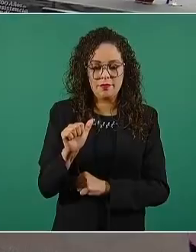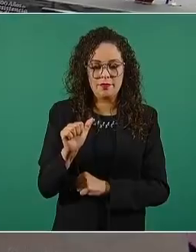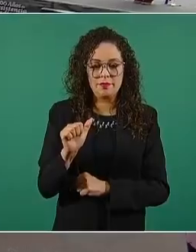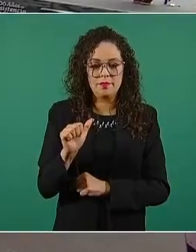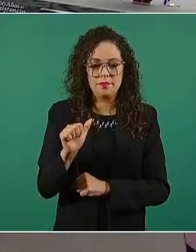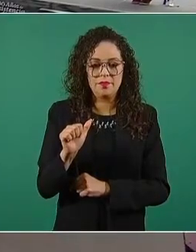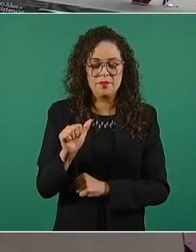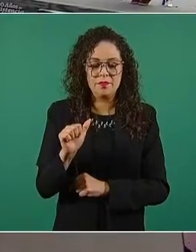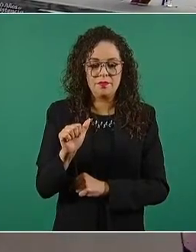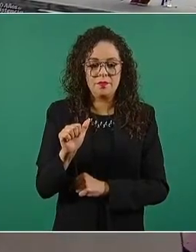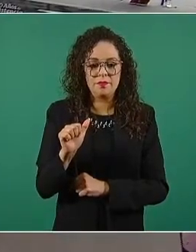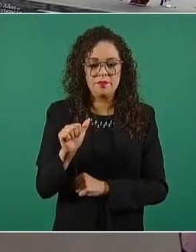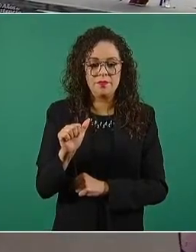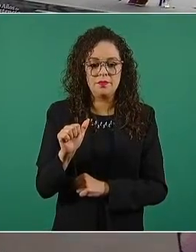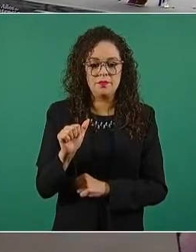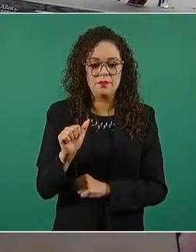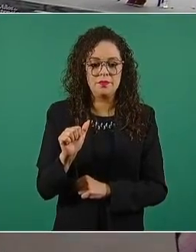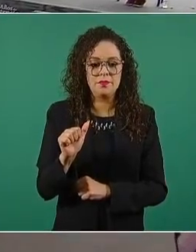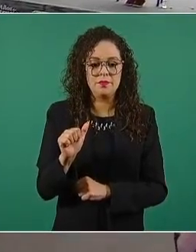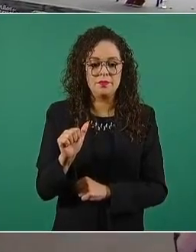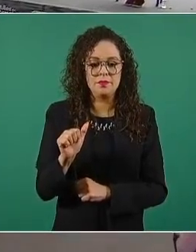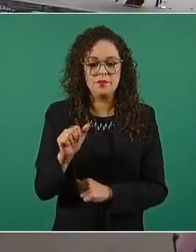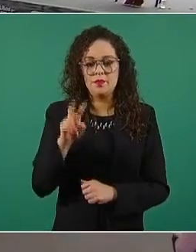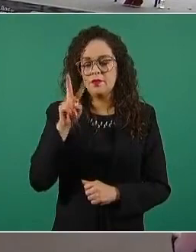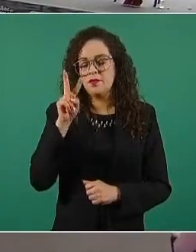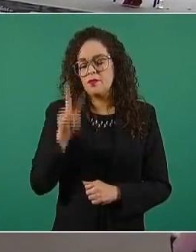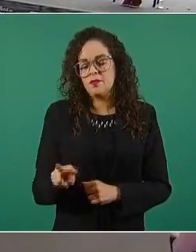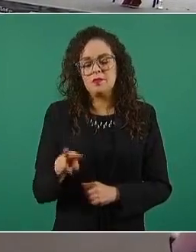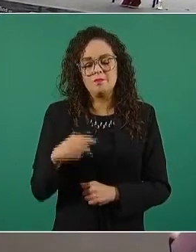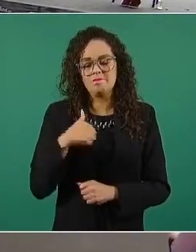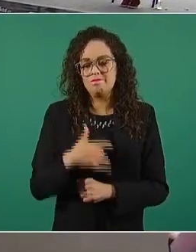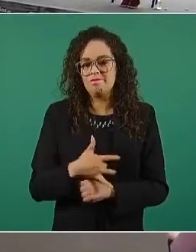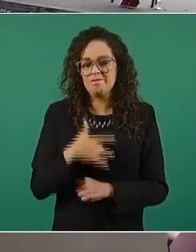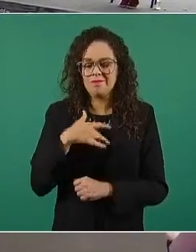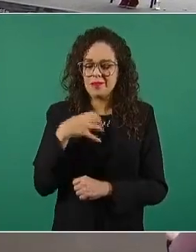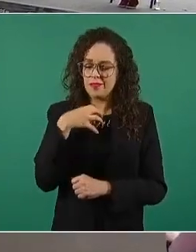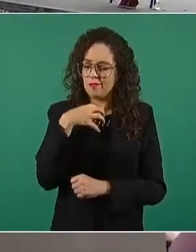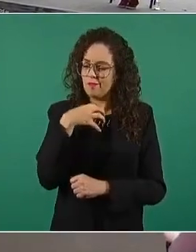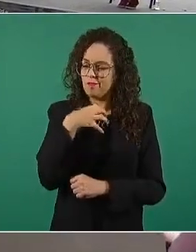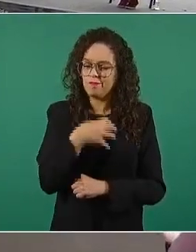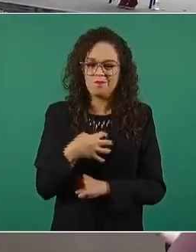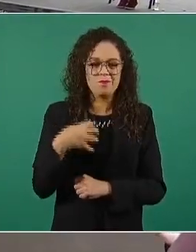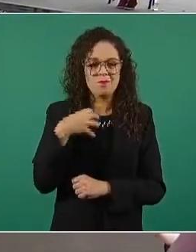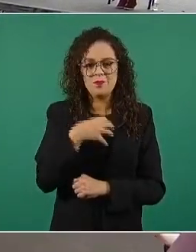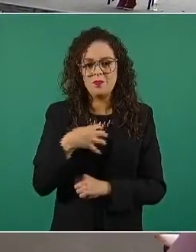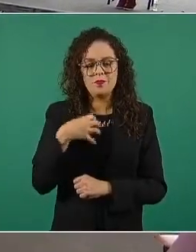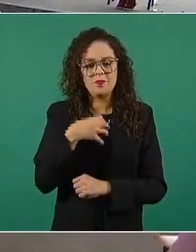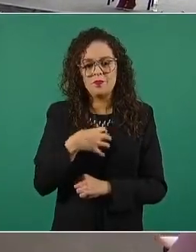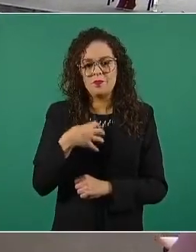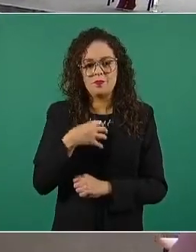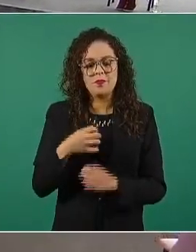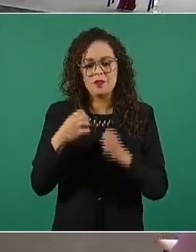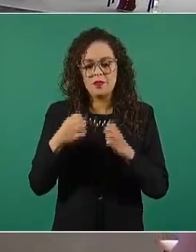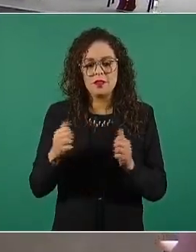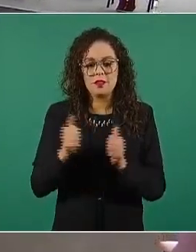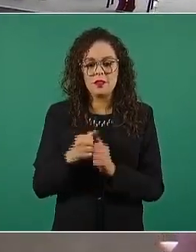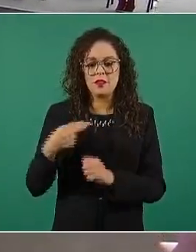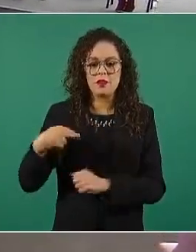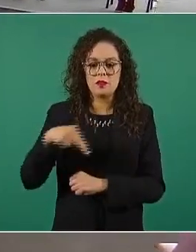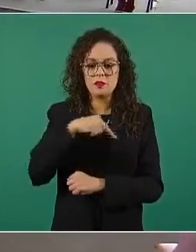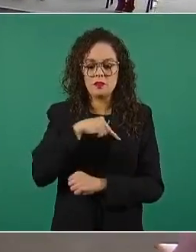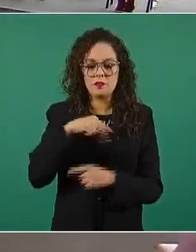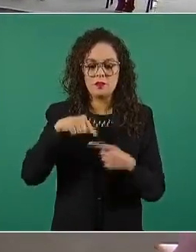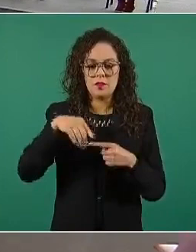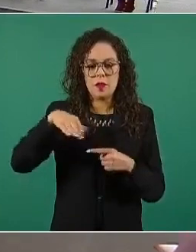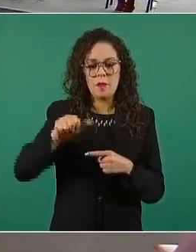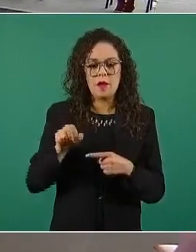y nos da mucho gusto que esté con nosotros María